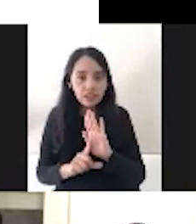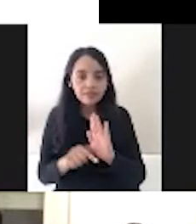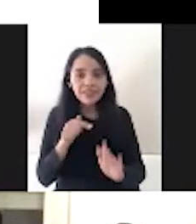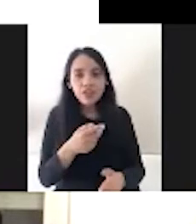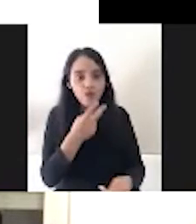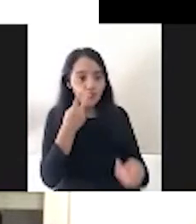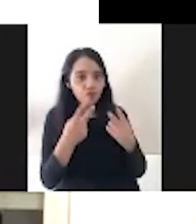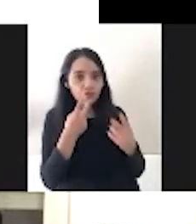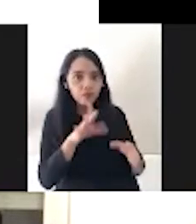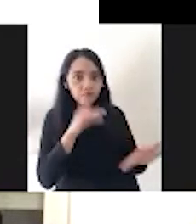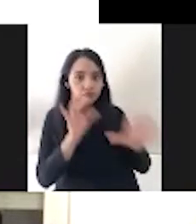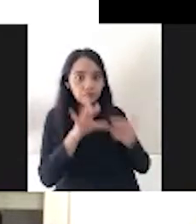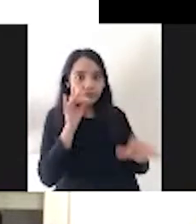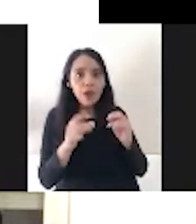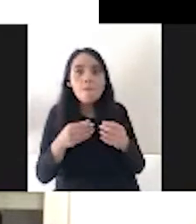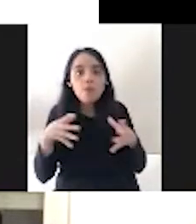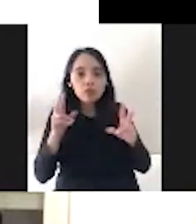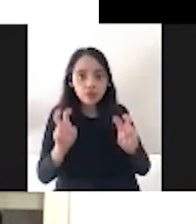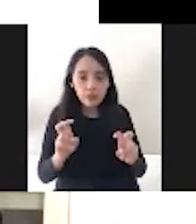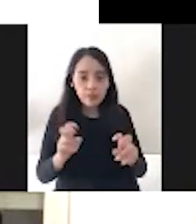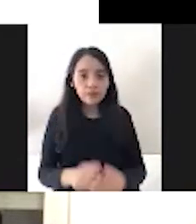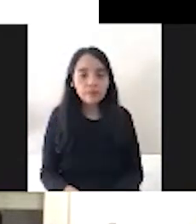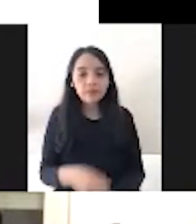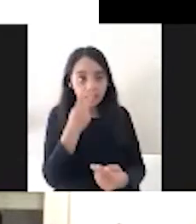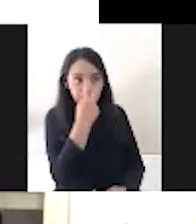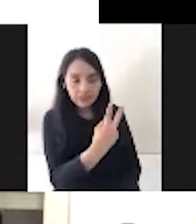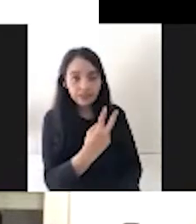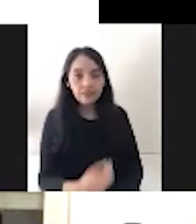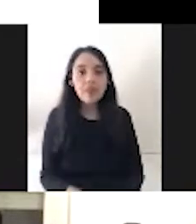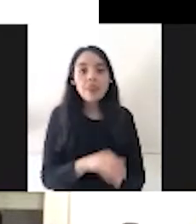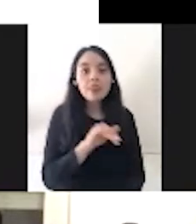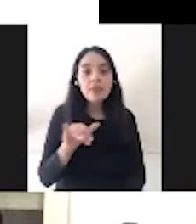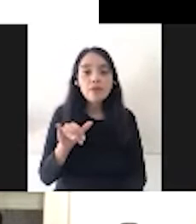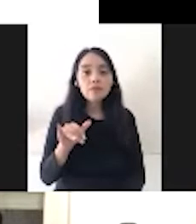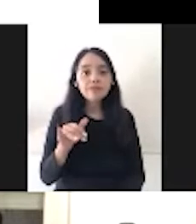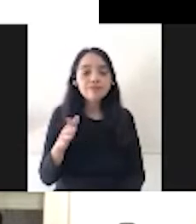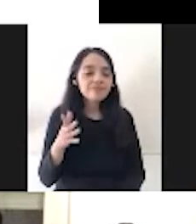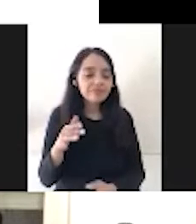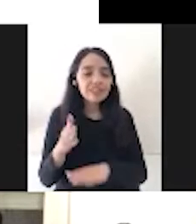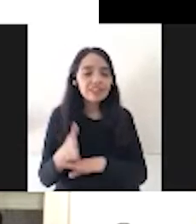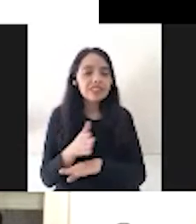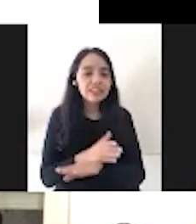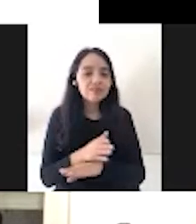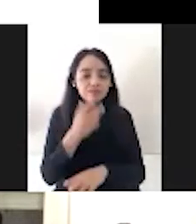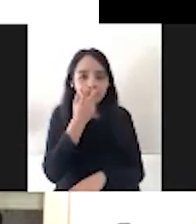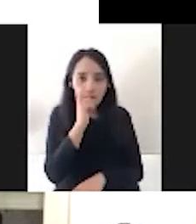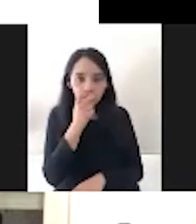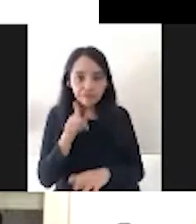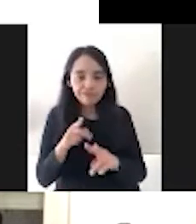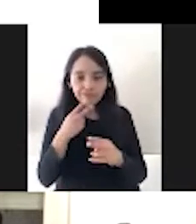temas que los podemos ver acá. Luego hicimos una exploración previa, la cual daba cuenta sobre